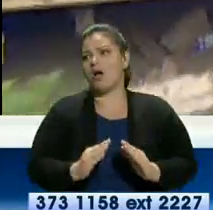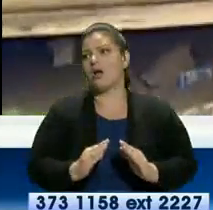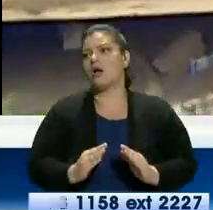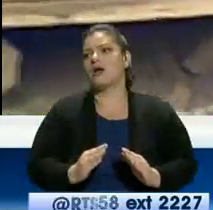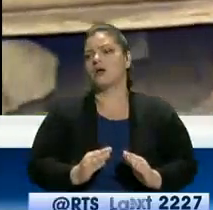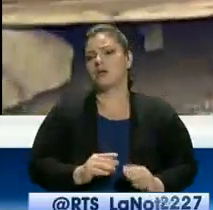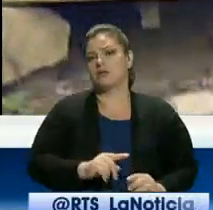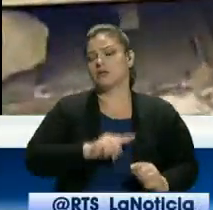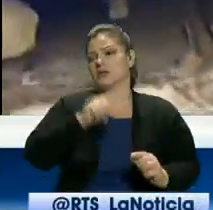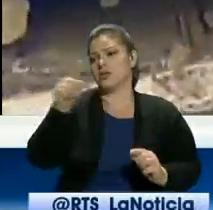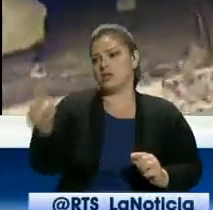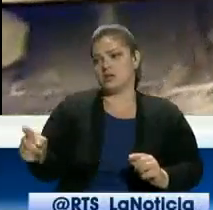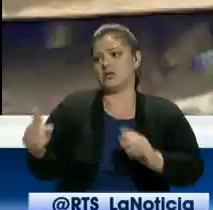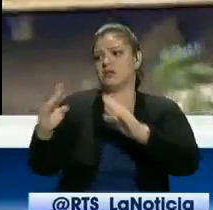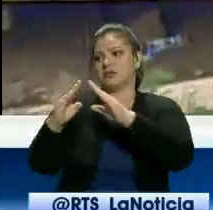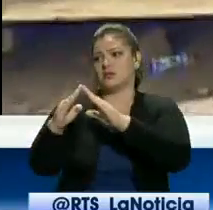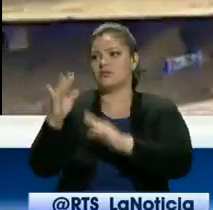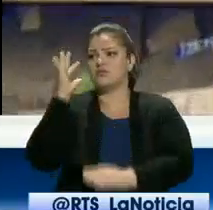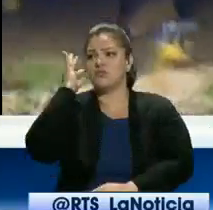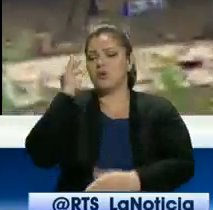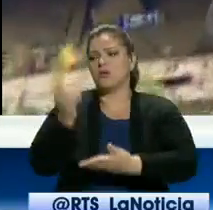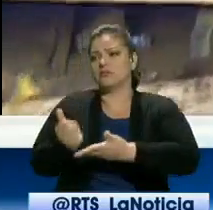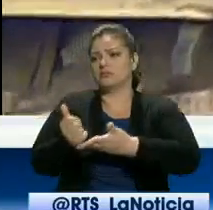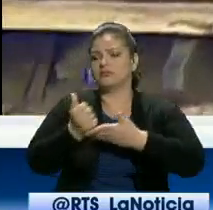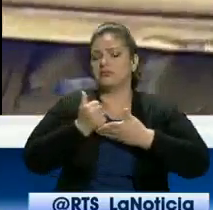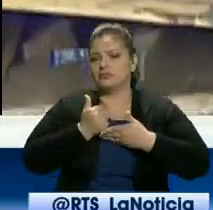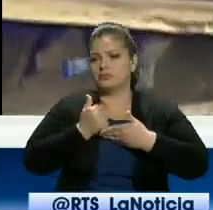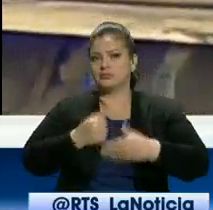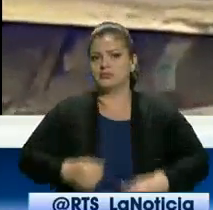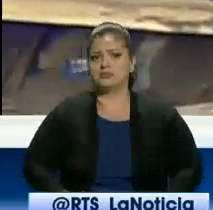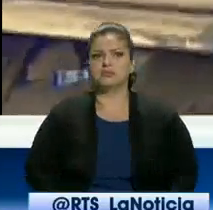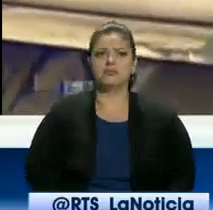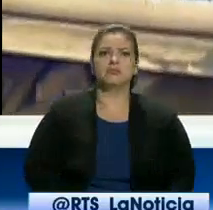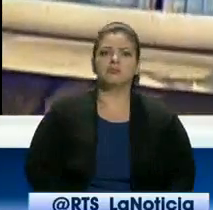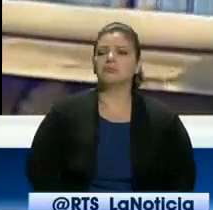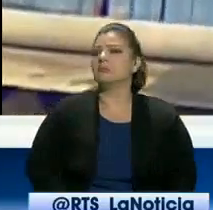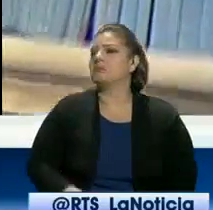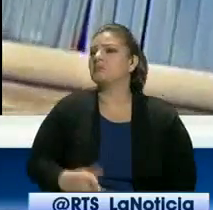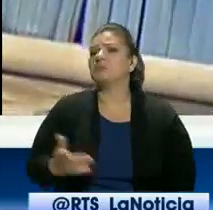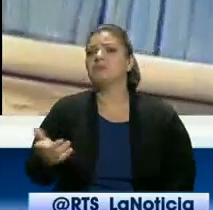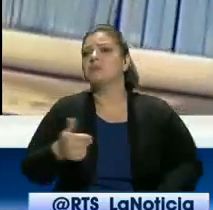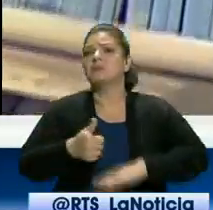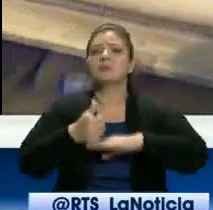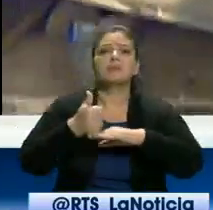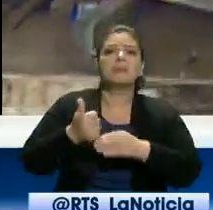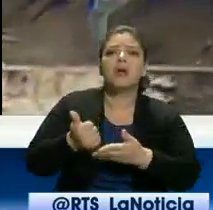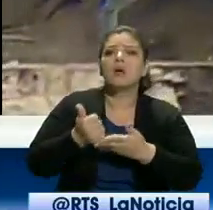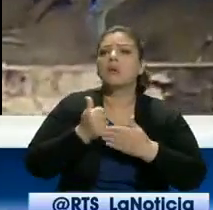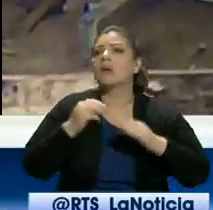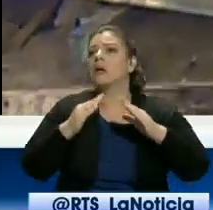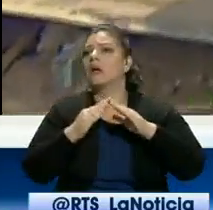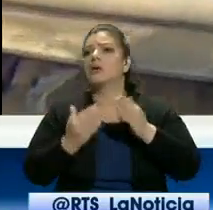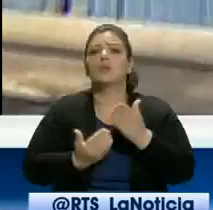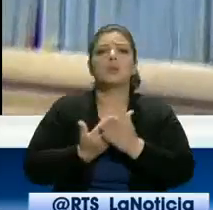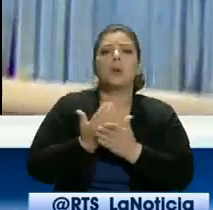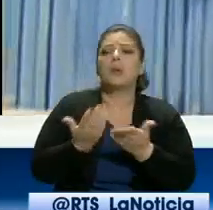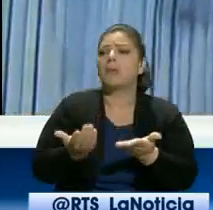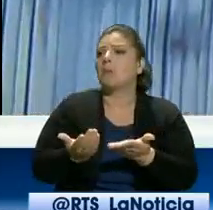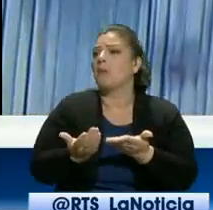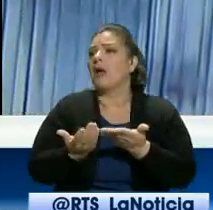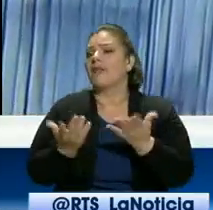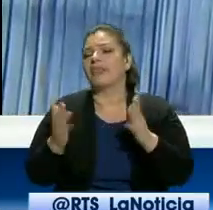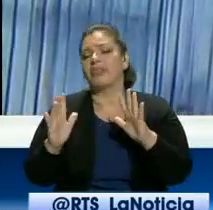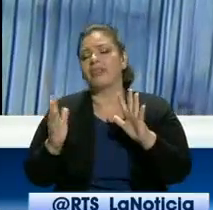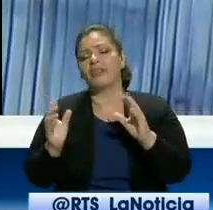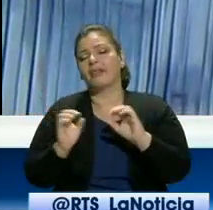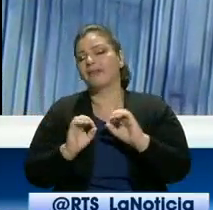no se ha hecho venido que nos van a dar una casa o nos van a ayudar en algo. No, nadie nos ha ayudado en algo.